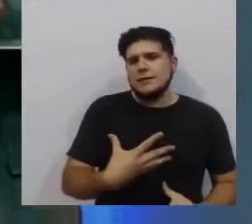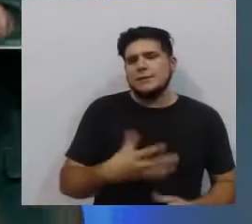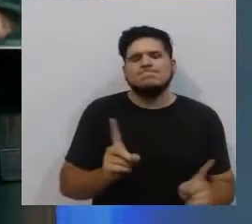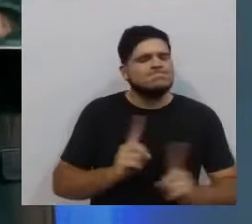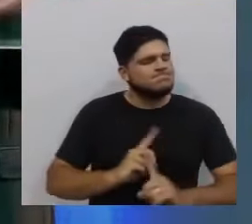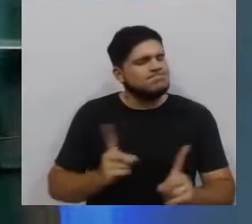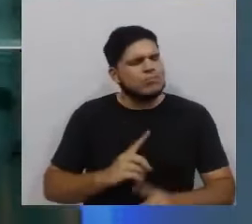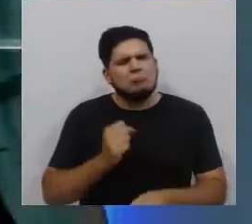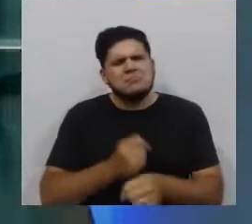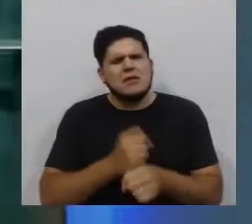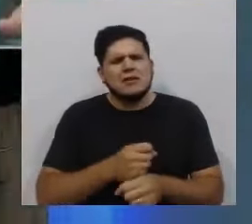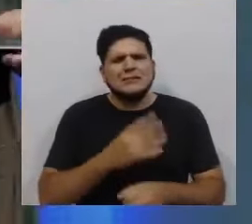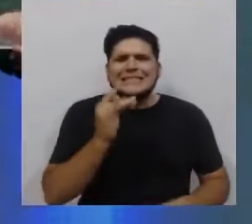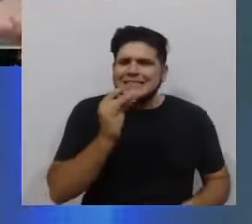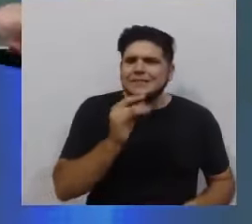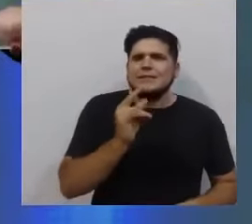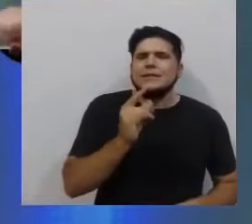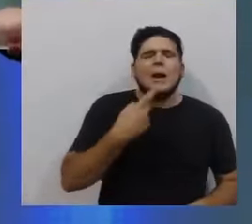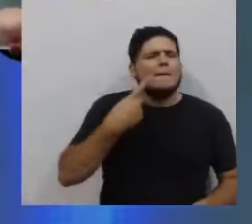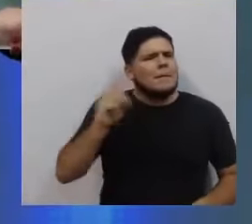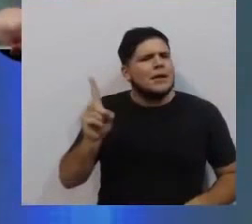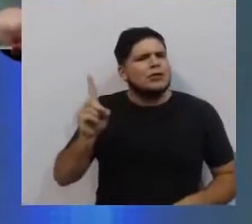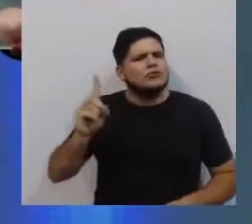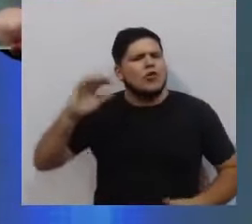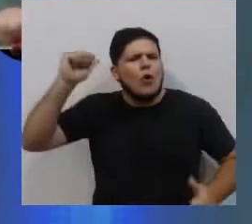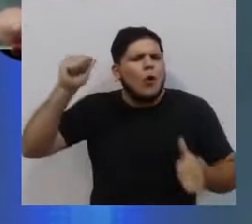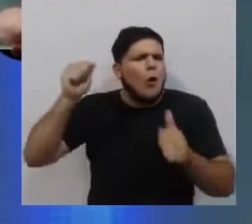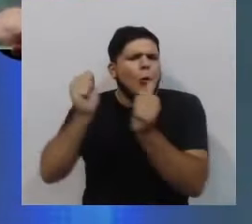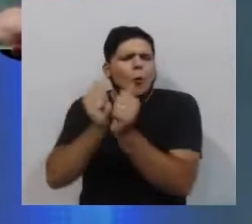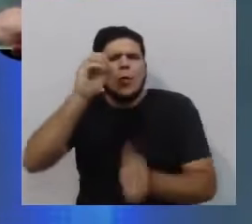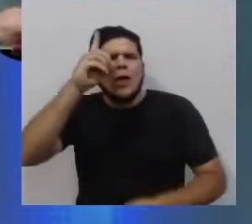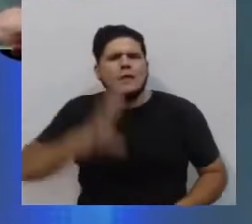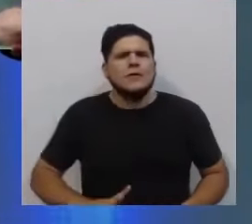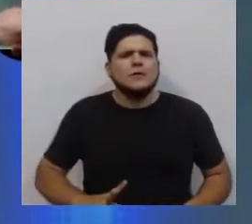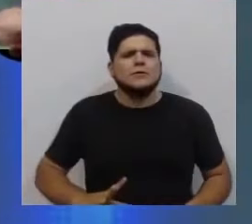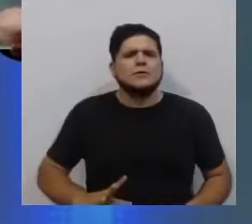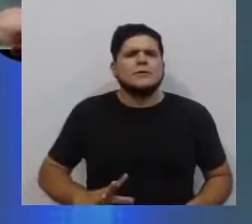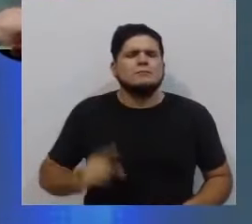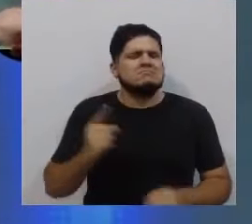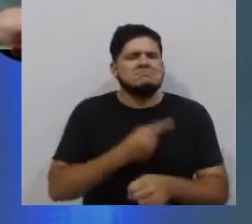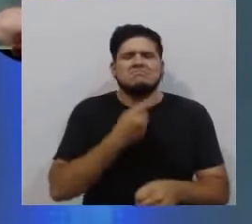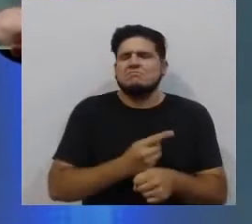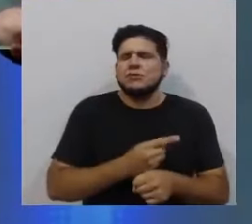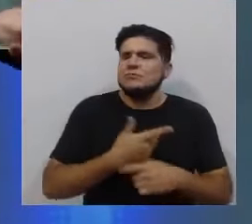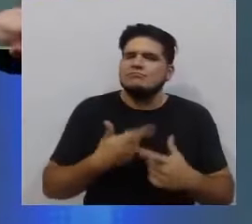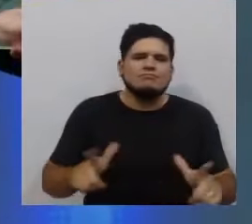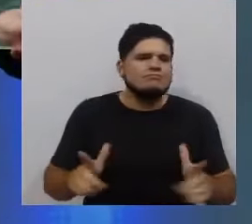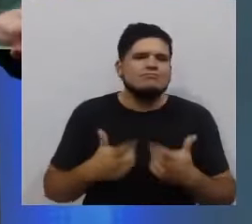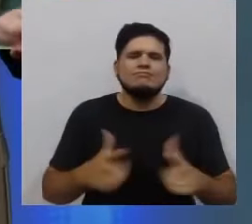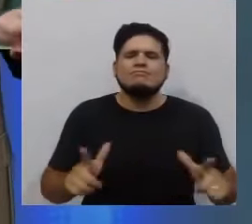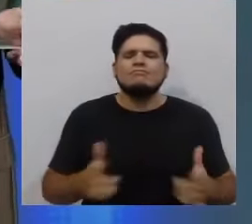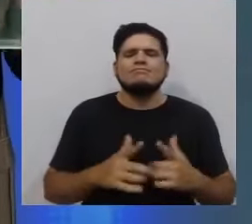como dígalo si dios me tiene en su agenda los muros se van a construir en el nombre de jesús